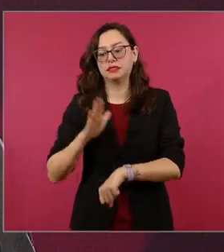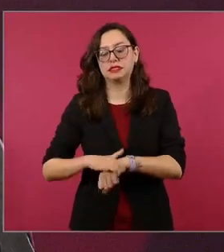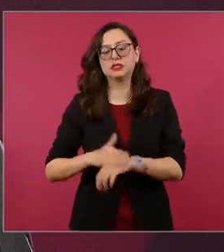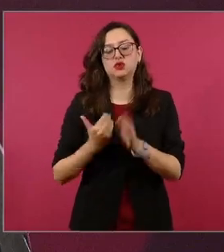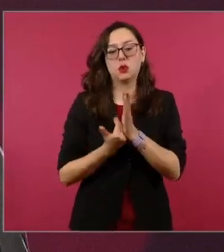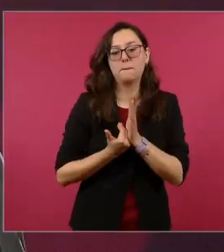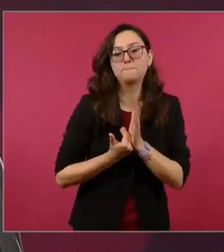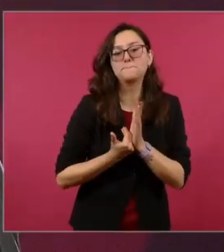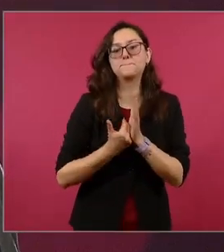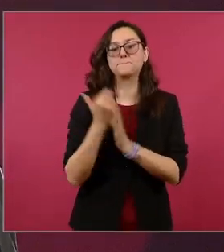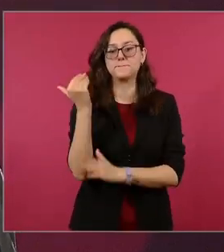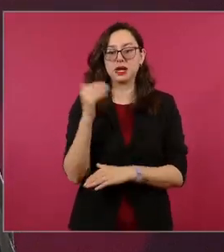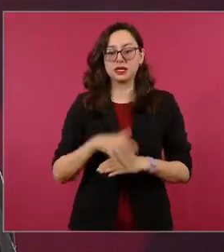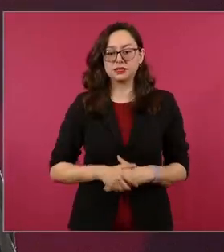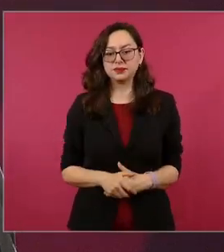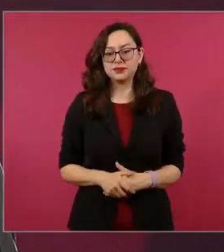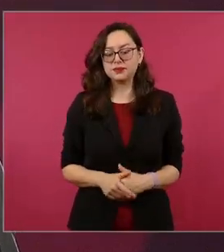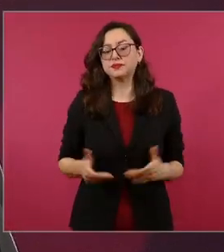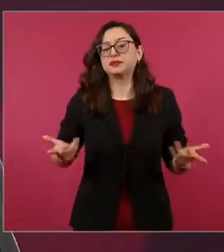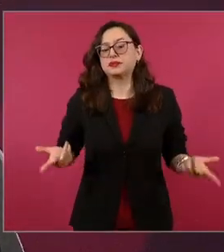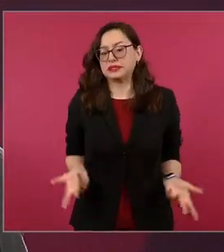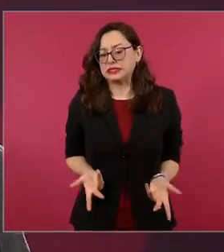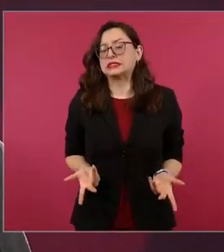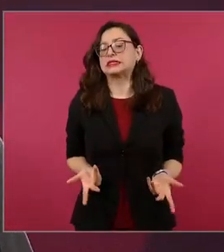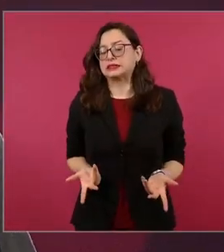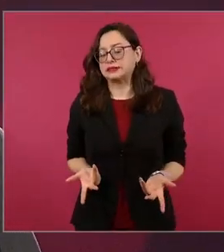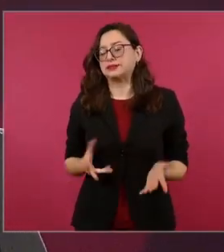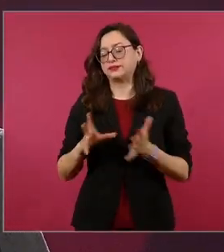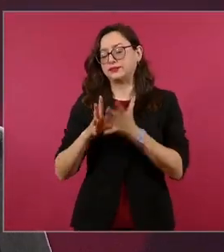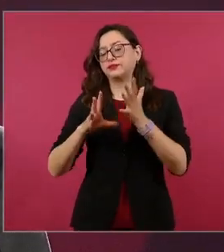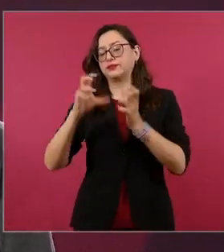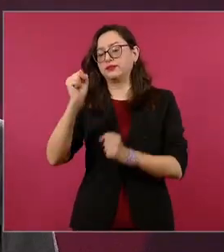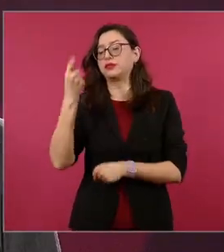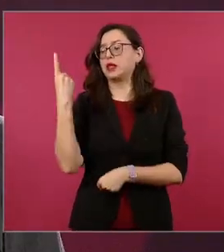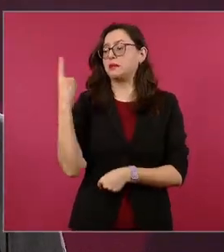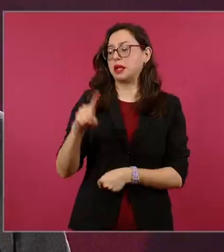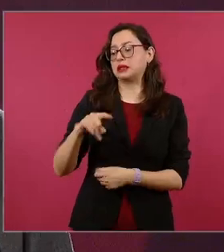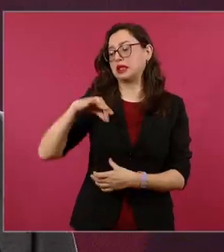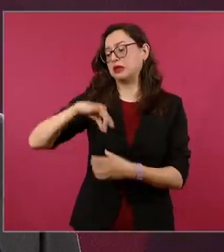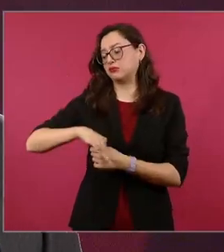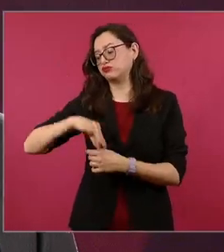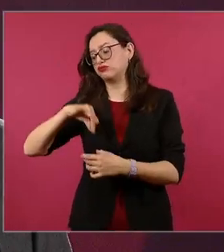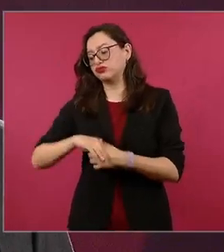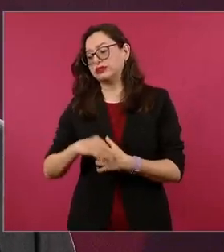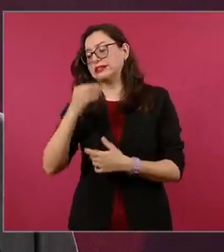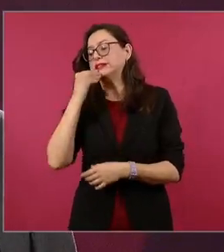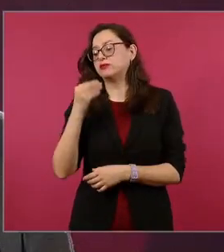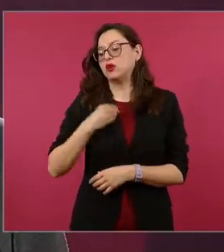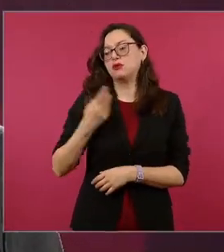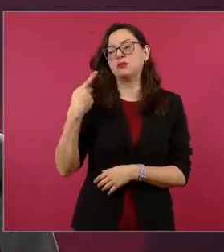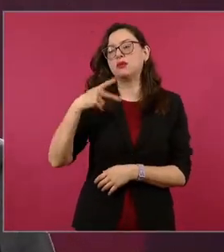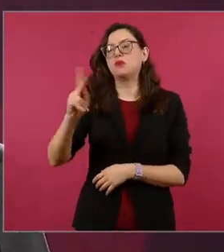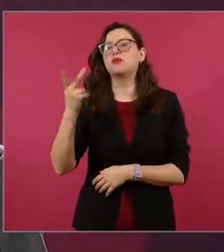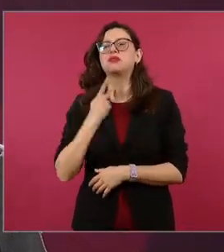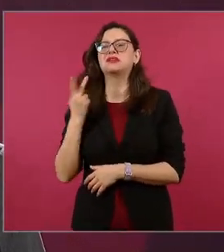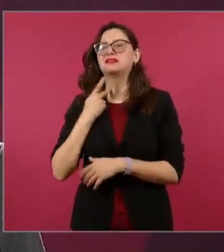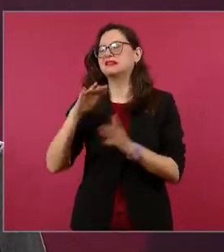Tenemos que hacer las elecciones porque, pues, así lo establece la Constitución. Pero pasando a las elecciones, vámonos a lo que importa.